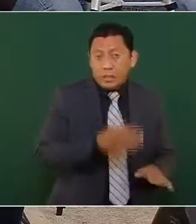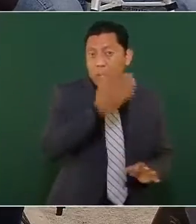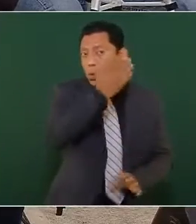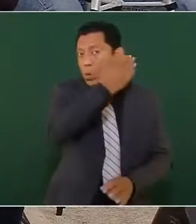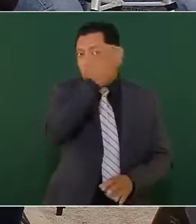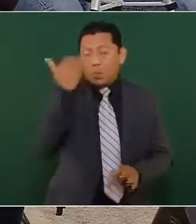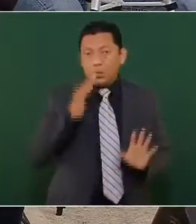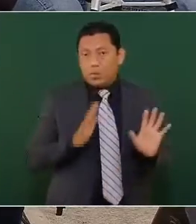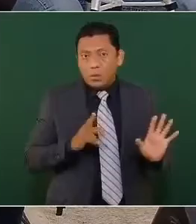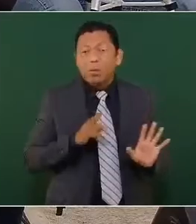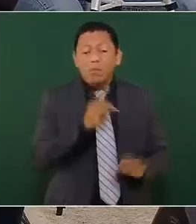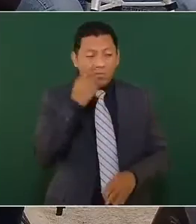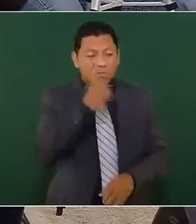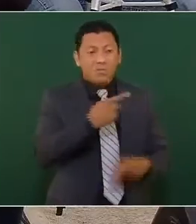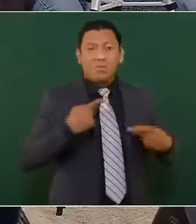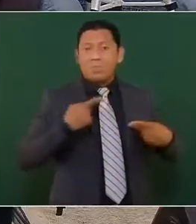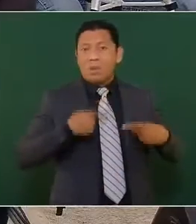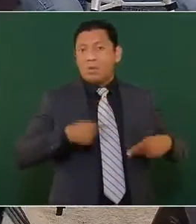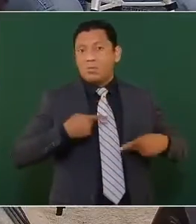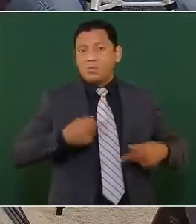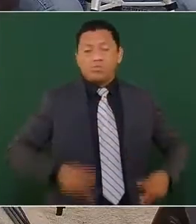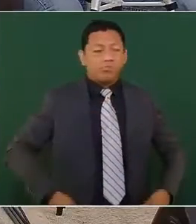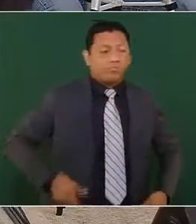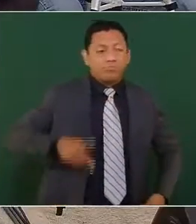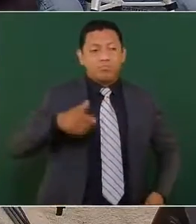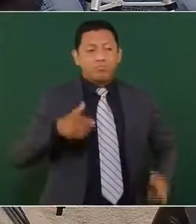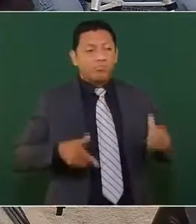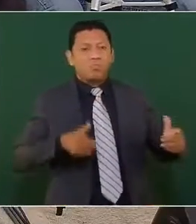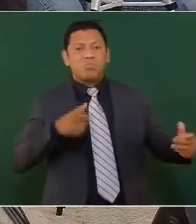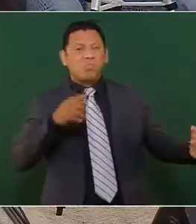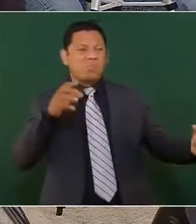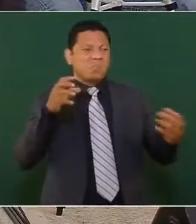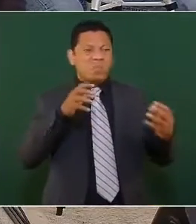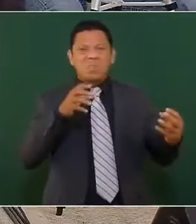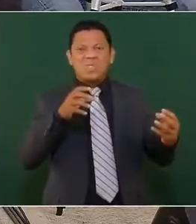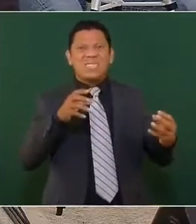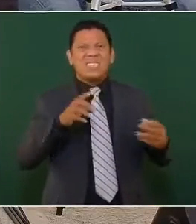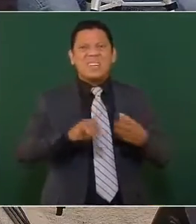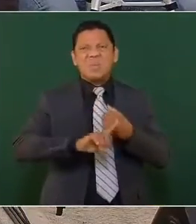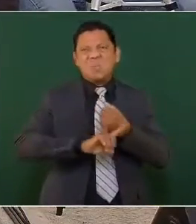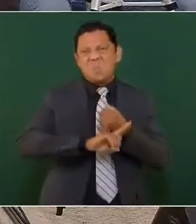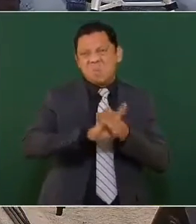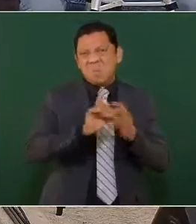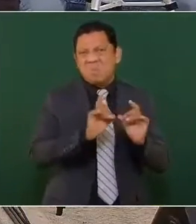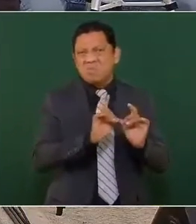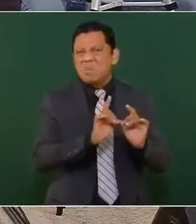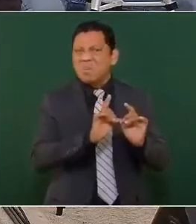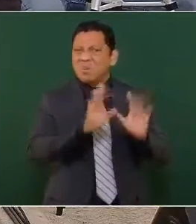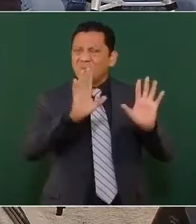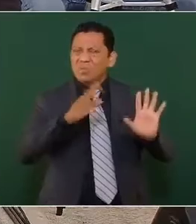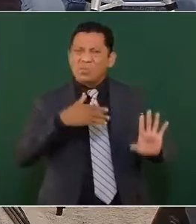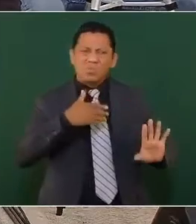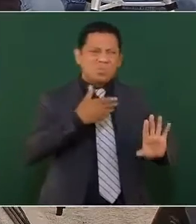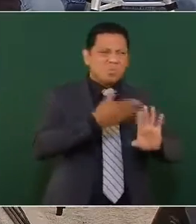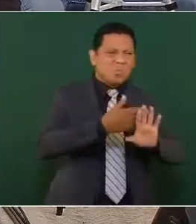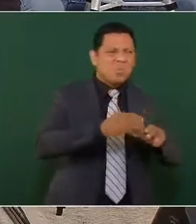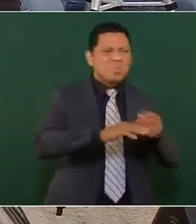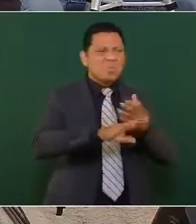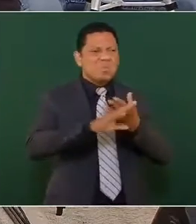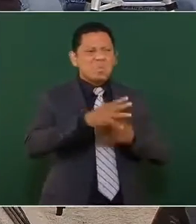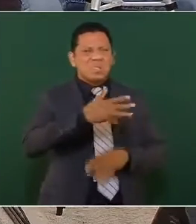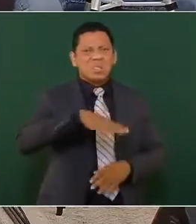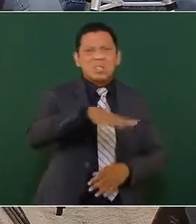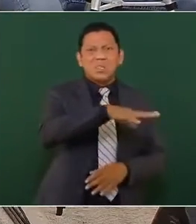sé, pero grupos civiles armados se han enfrentado en la zona fronteriza. Prácticamente estamos hablando de municipios